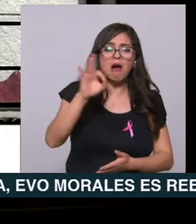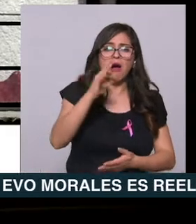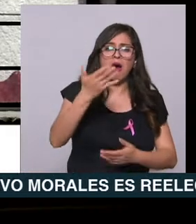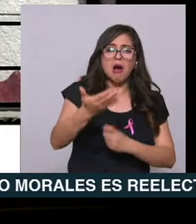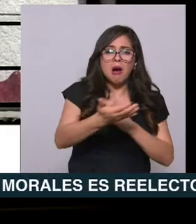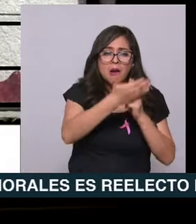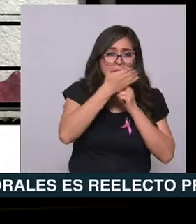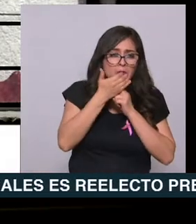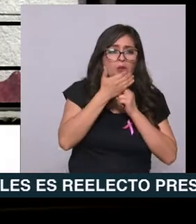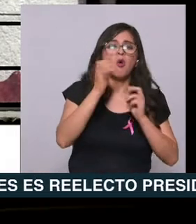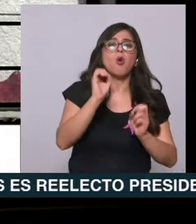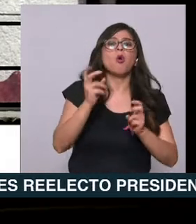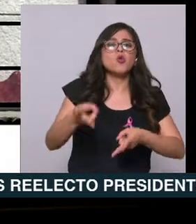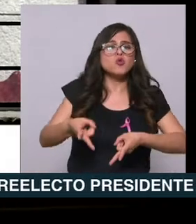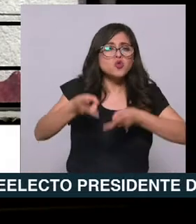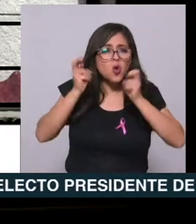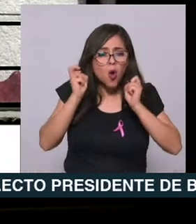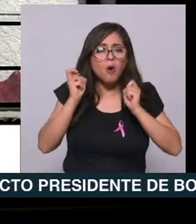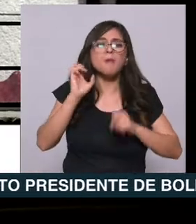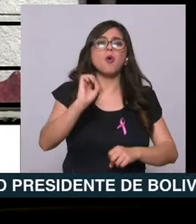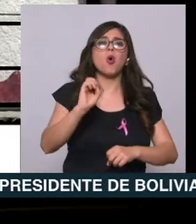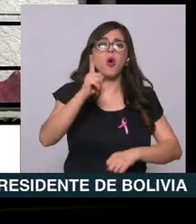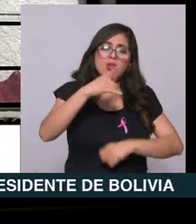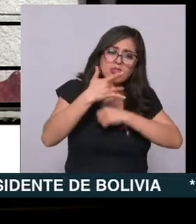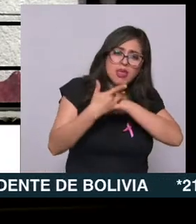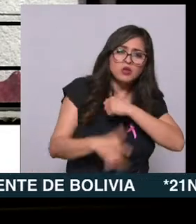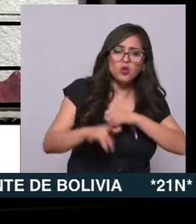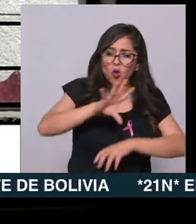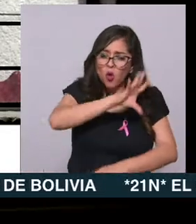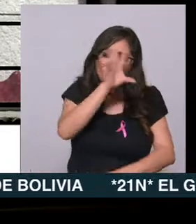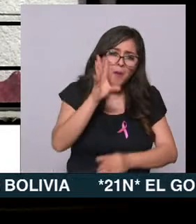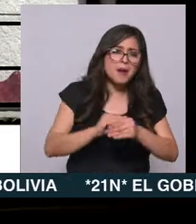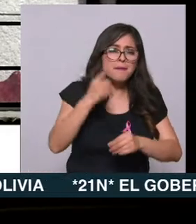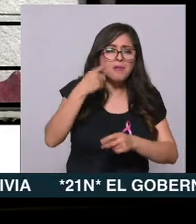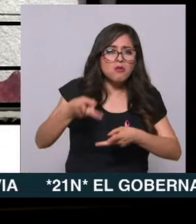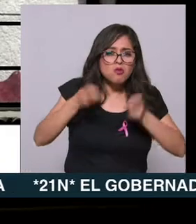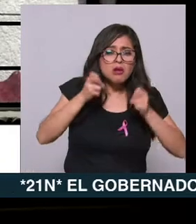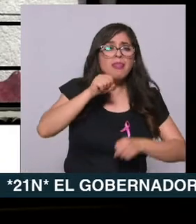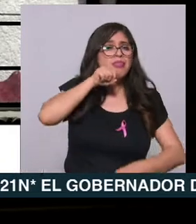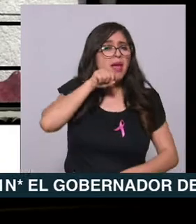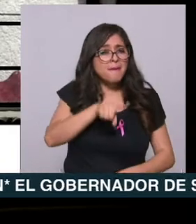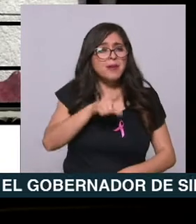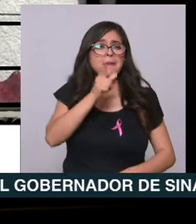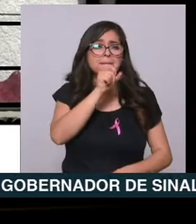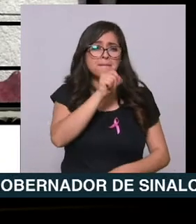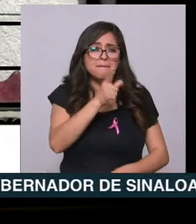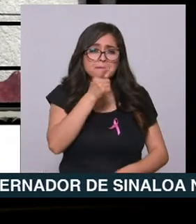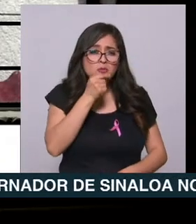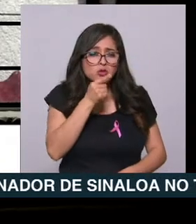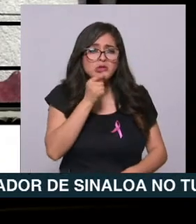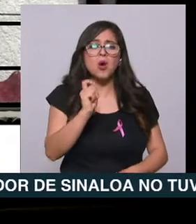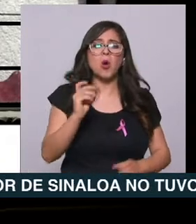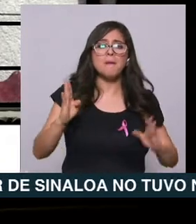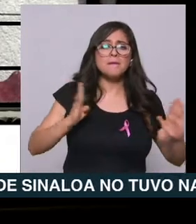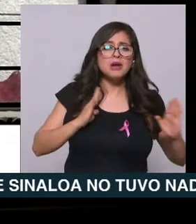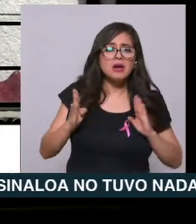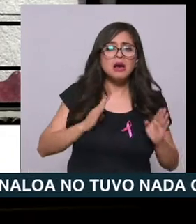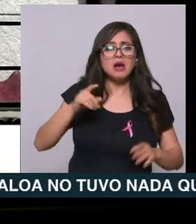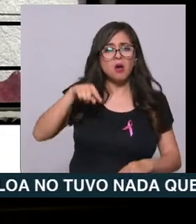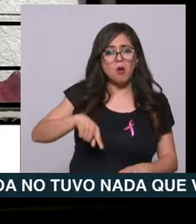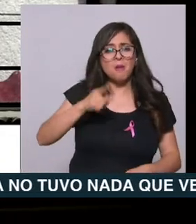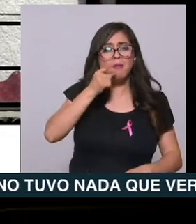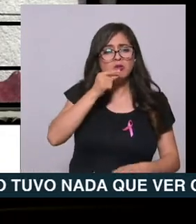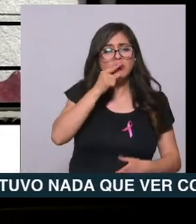a que te roben, a que te desnuden para poderte robar. Incluso hasta los mismos policías militares o policías de aquí, de Ciudad de México,